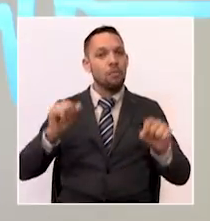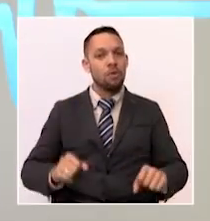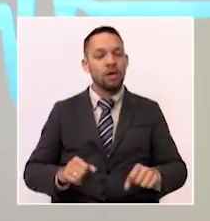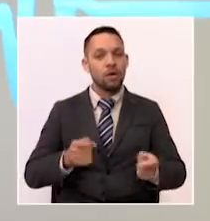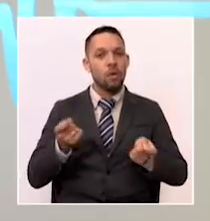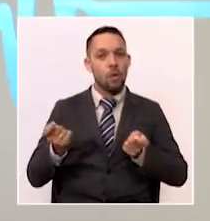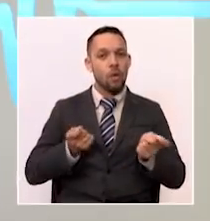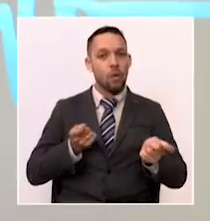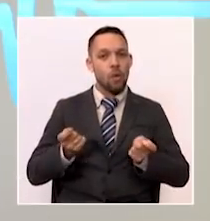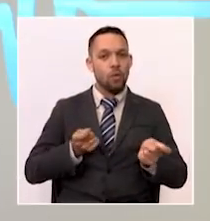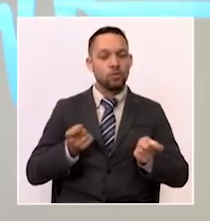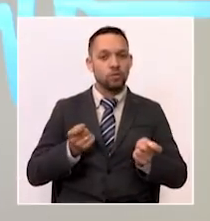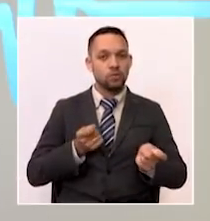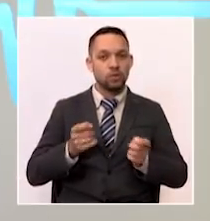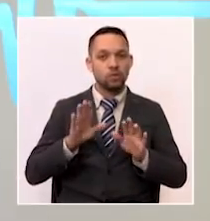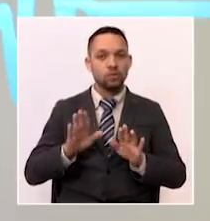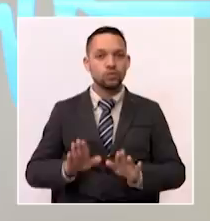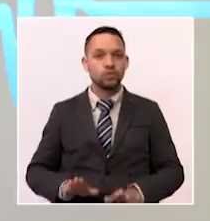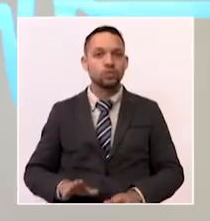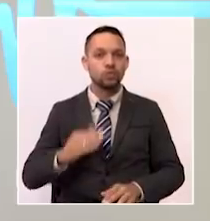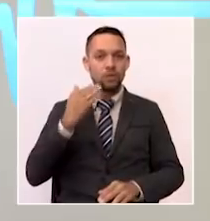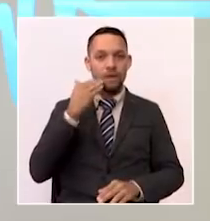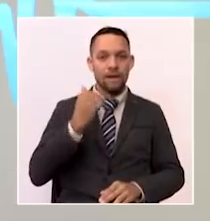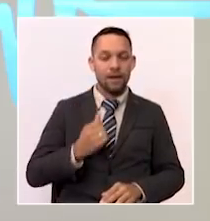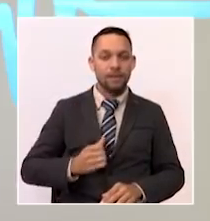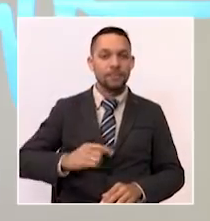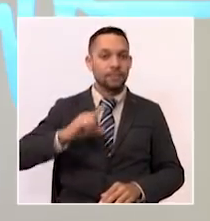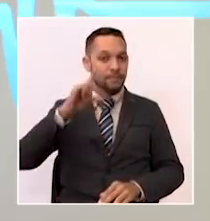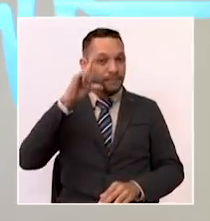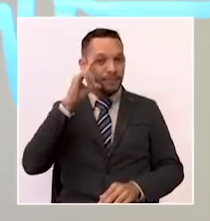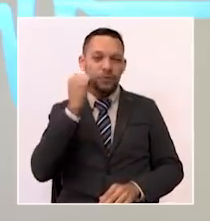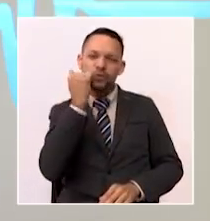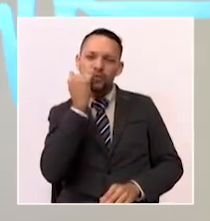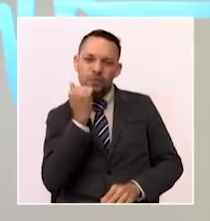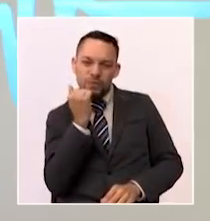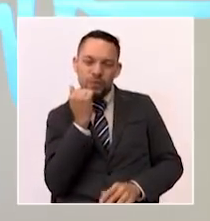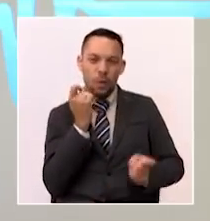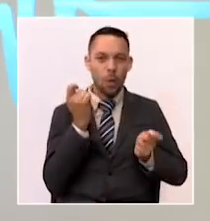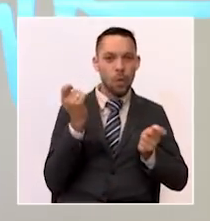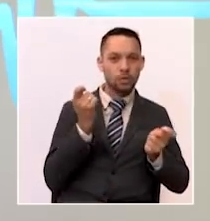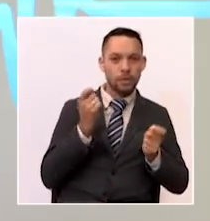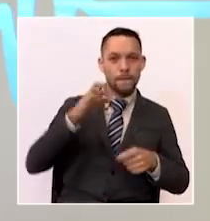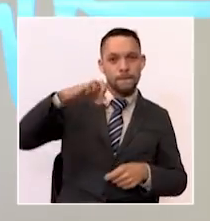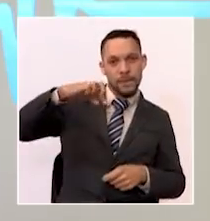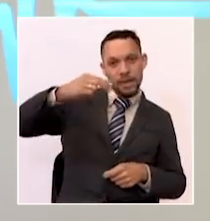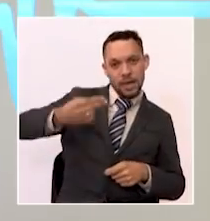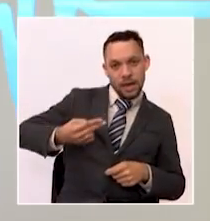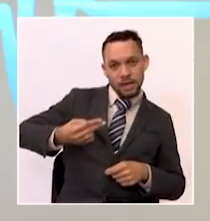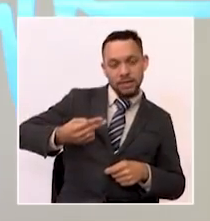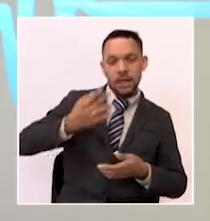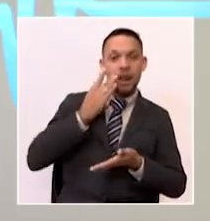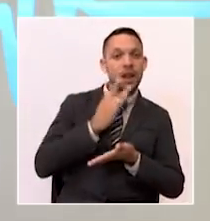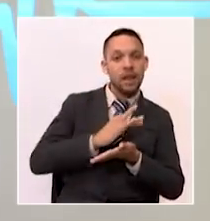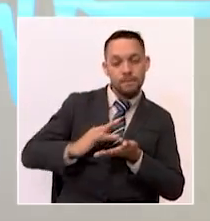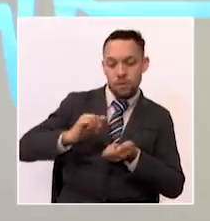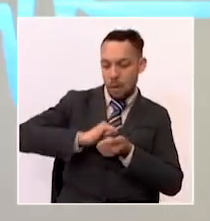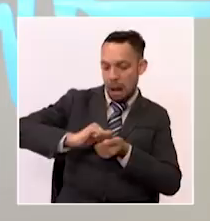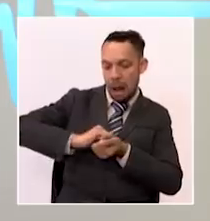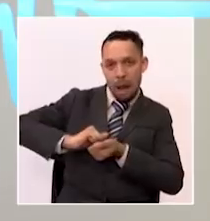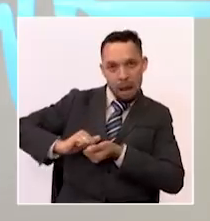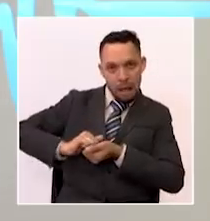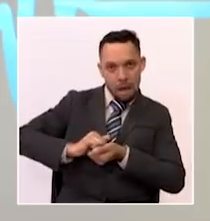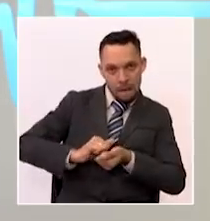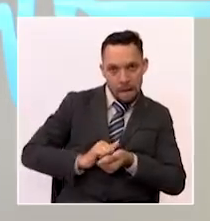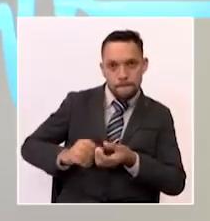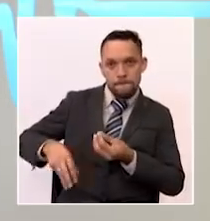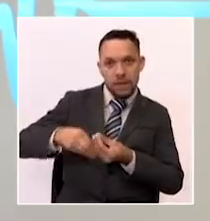del contenido menstrual. Controla mucho el pH, es muy fácil de lavar, es asequible y además cuidamos el medio